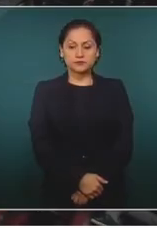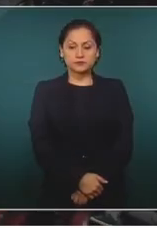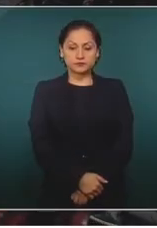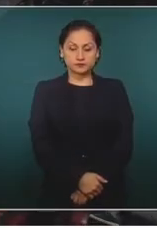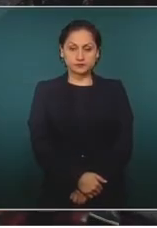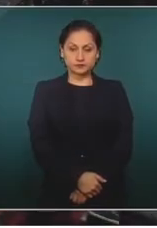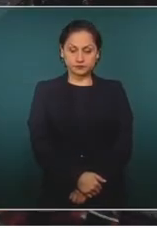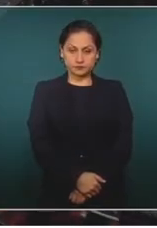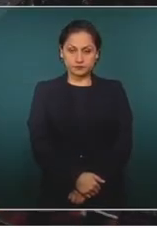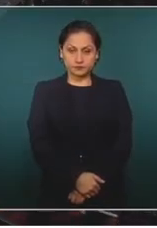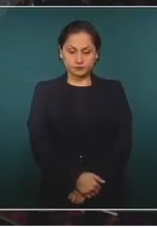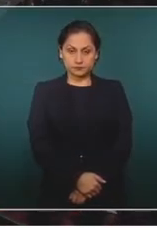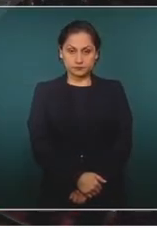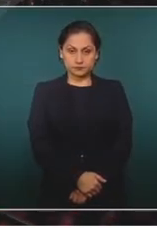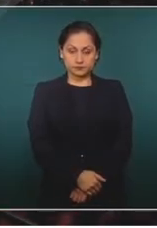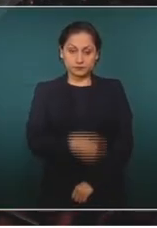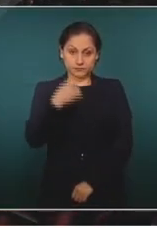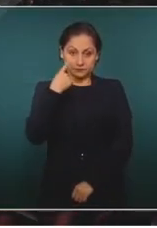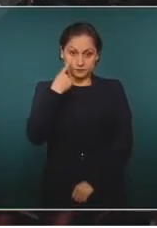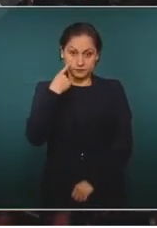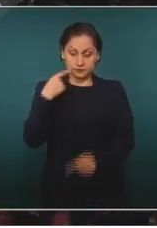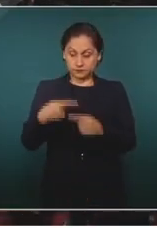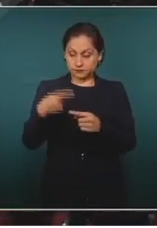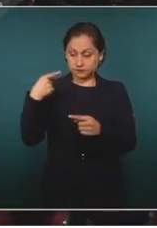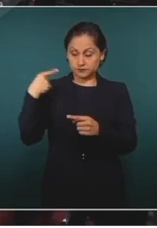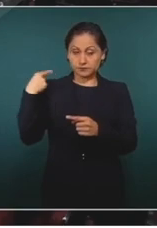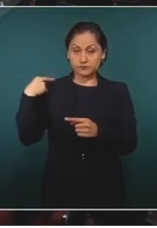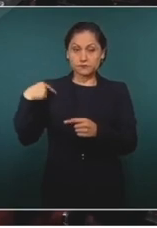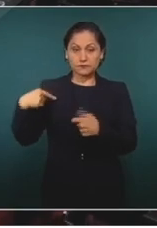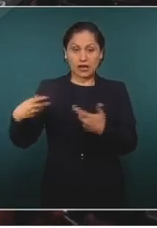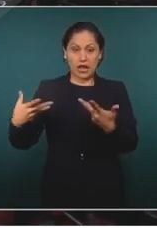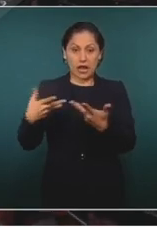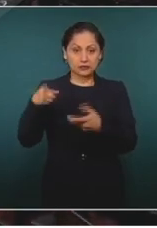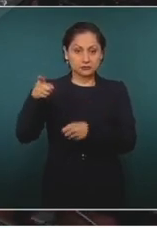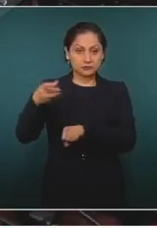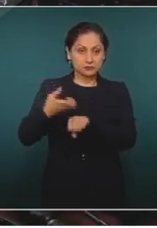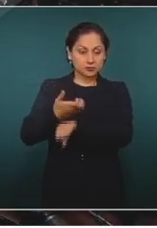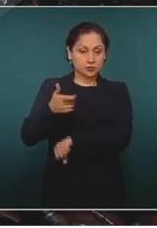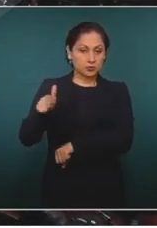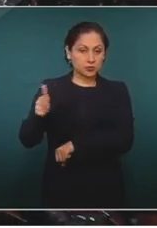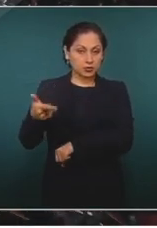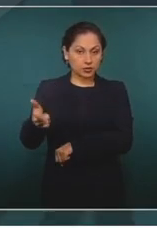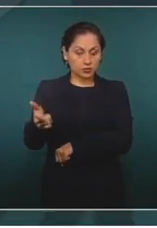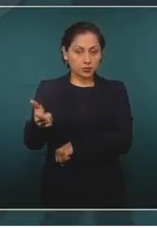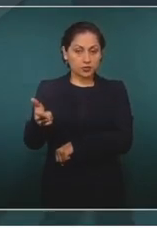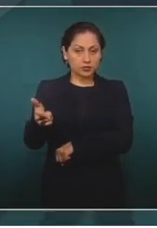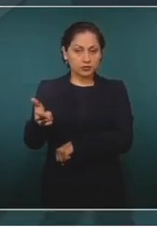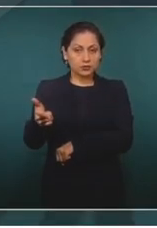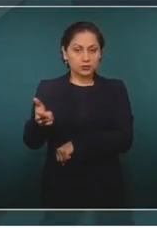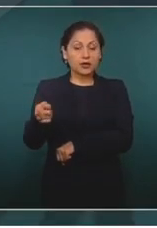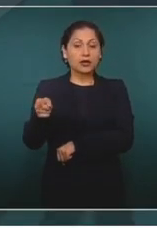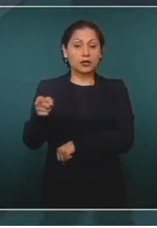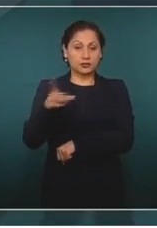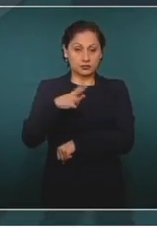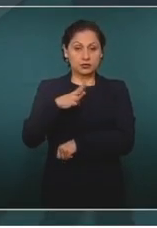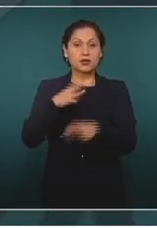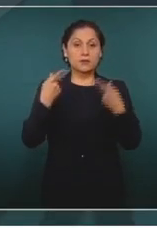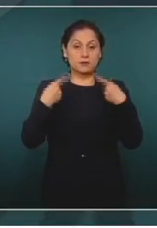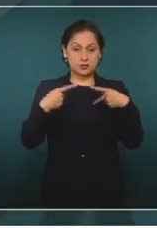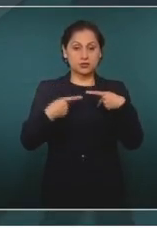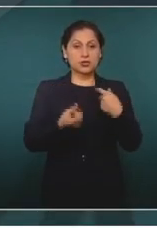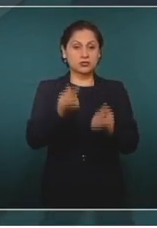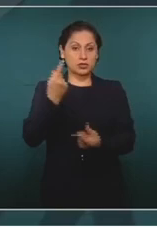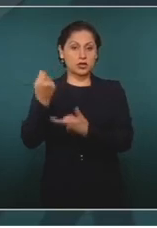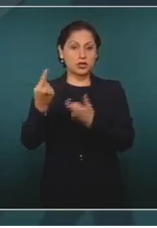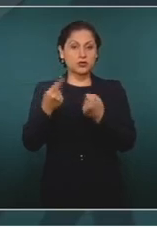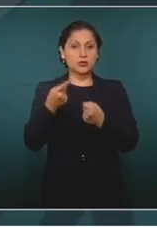Bien, en cuanto a las operaciones que se realizaron en Guanajuato, hubo personas que fueron detenidas en